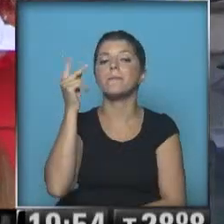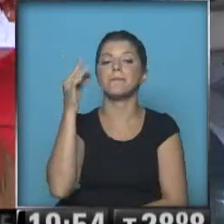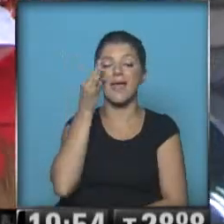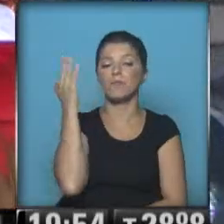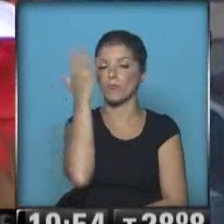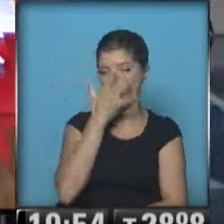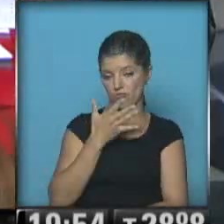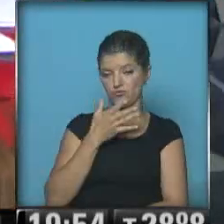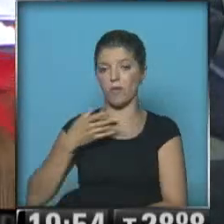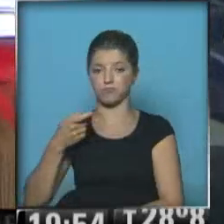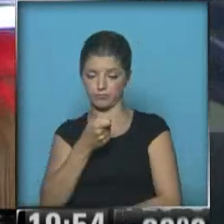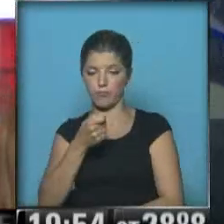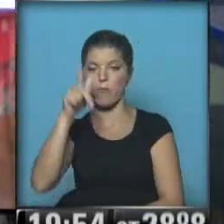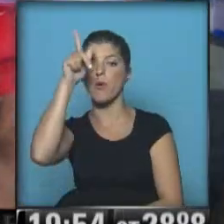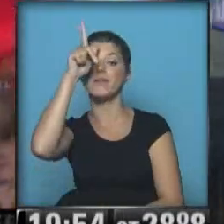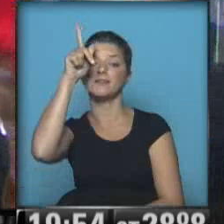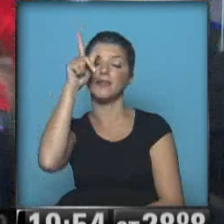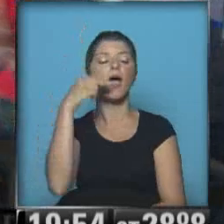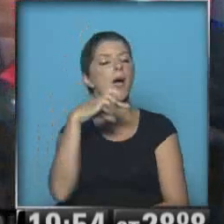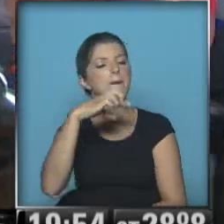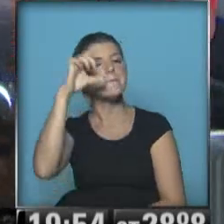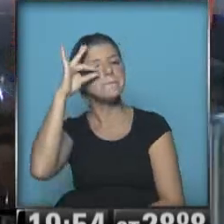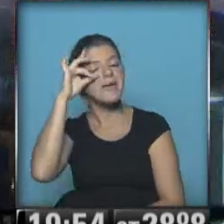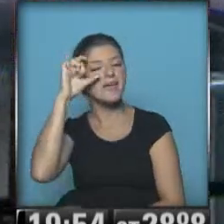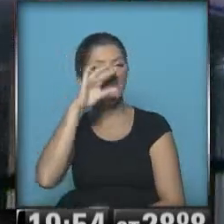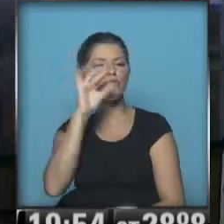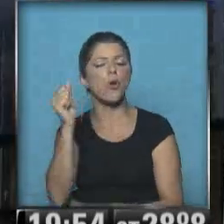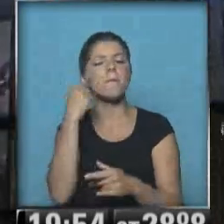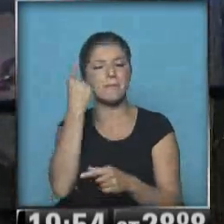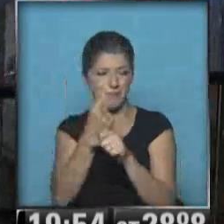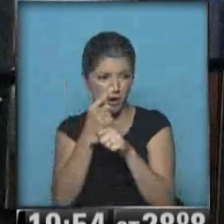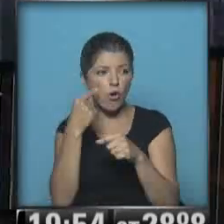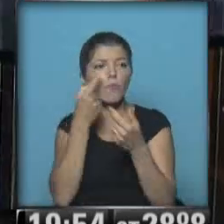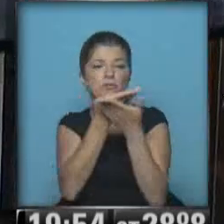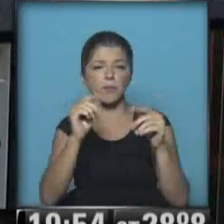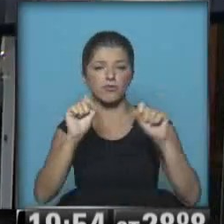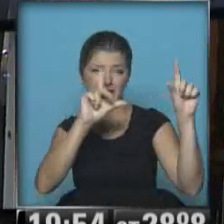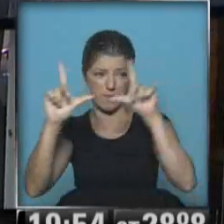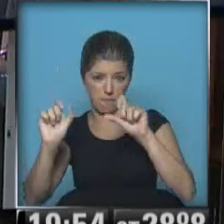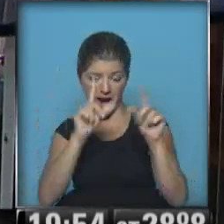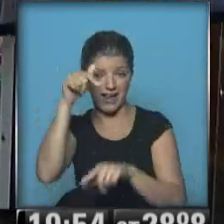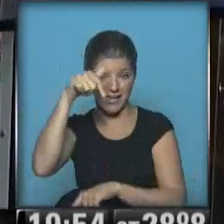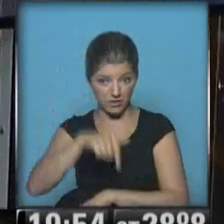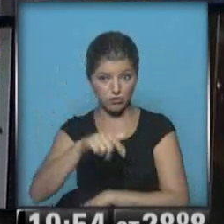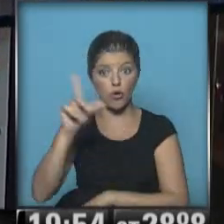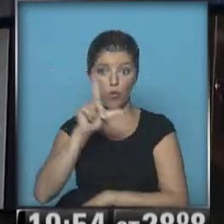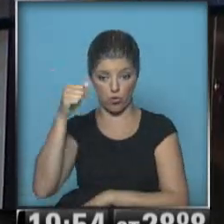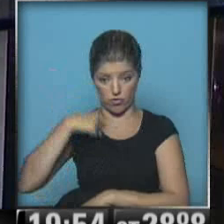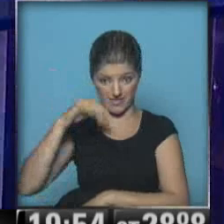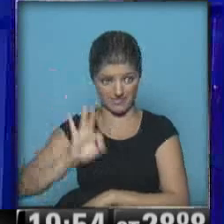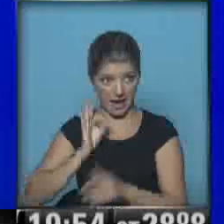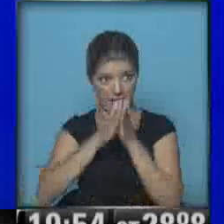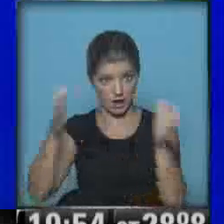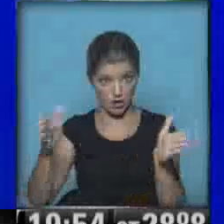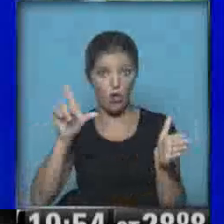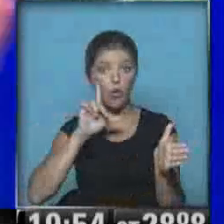de efectivos policiales. Pedro, vamos a compartir primero unas imágenes de lo que pasó. Esto sucedió en julio de este año. Efectivamente, en